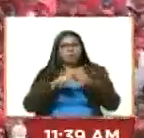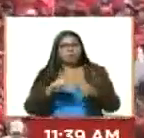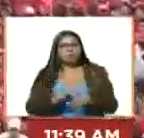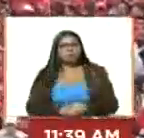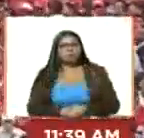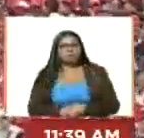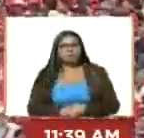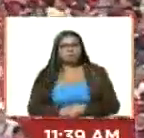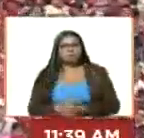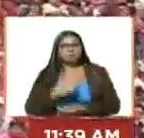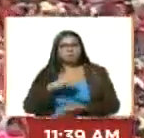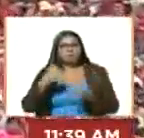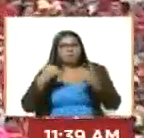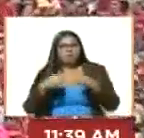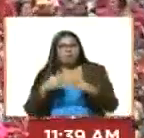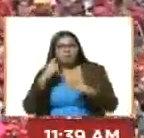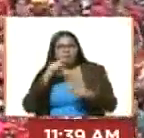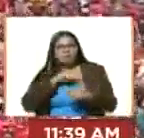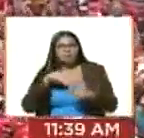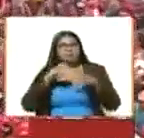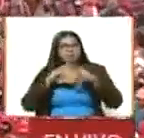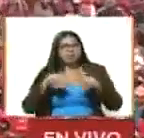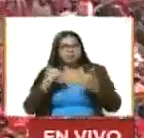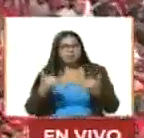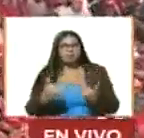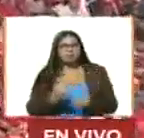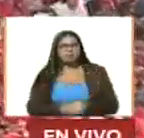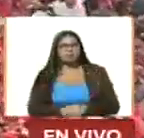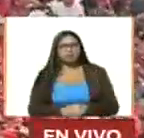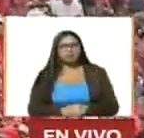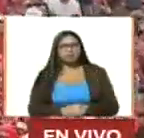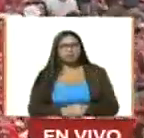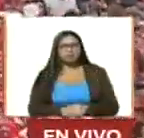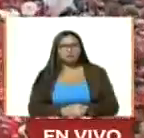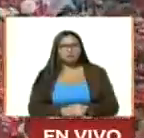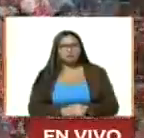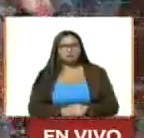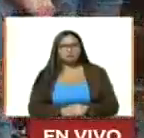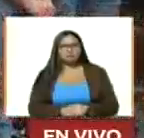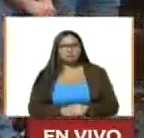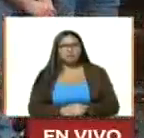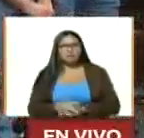un hijo de esta tierra, a un guarapichero,